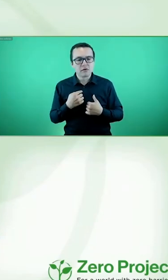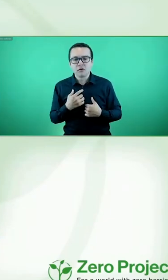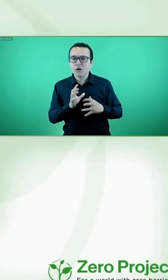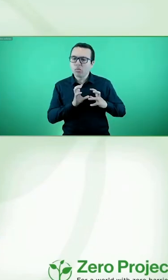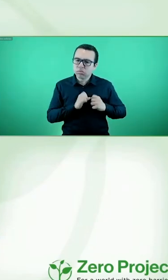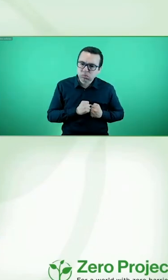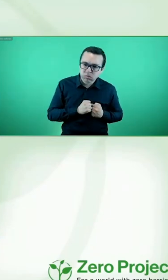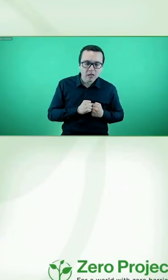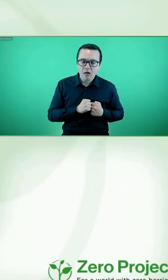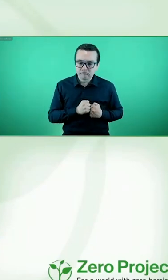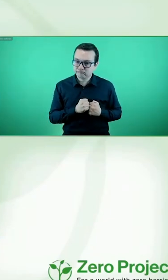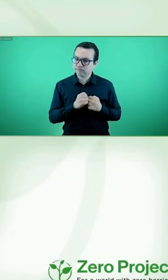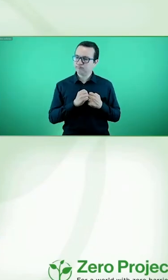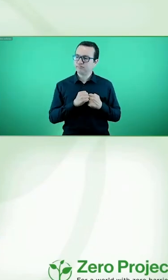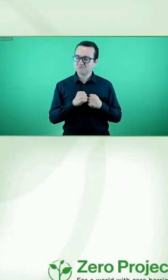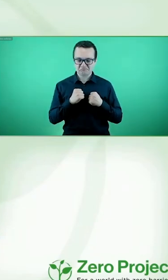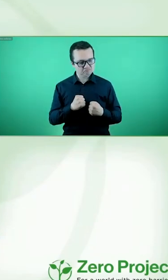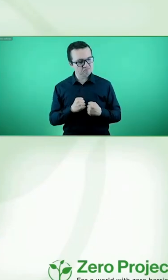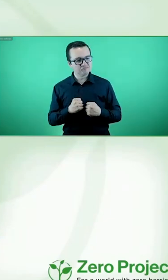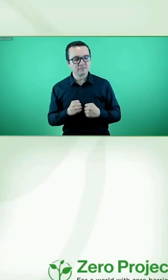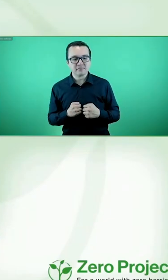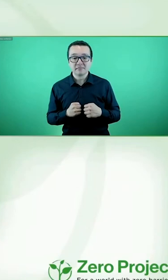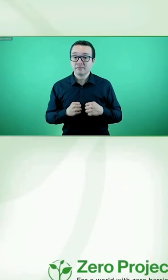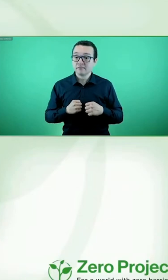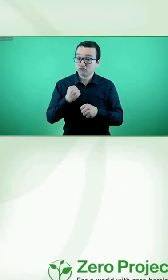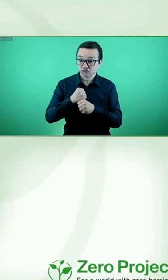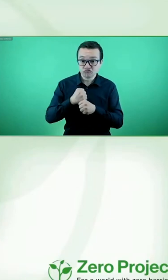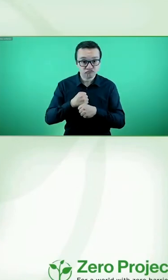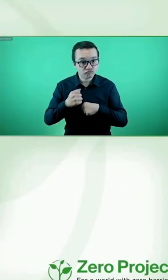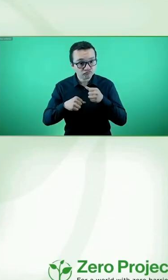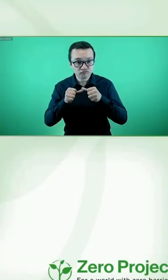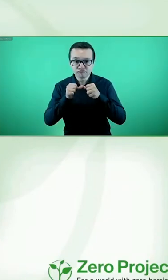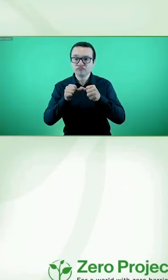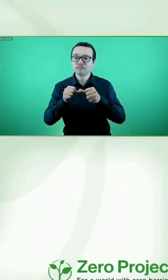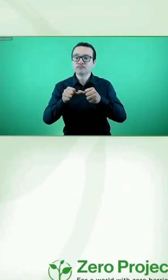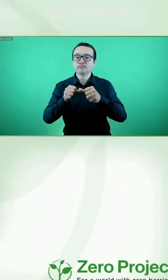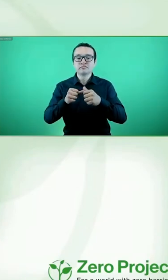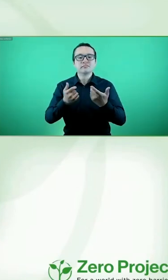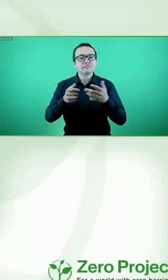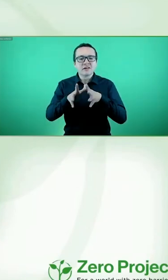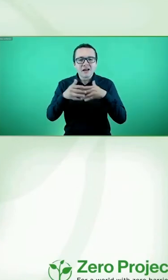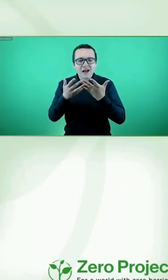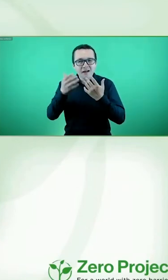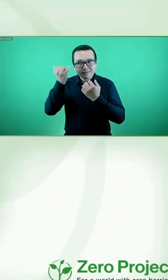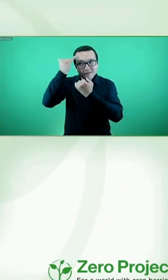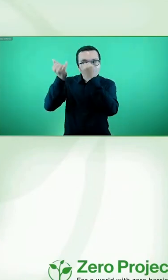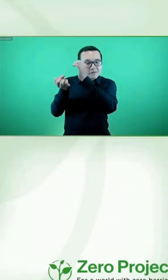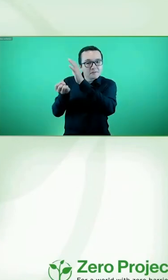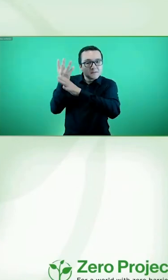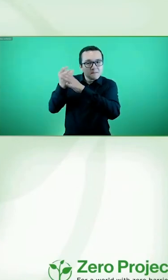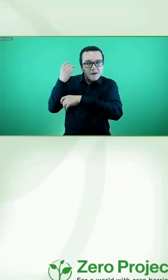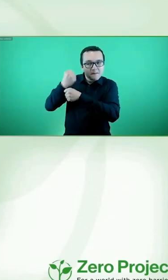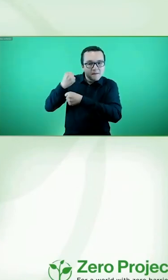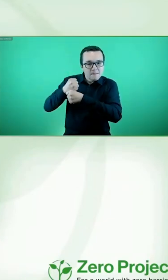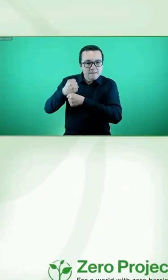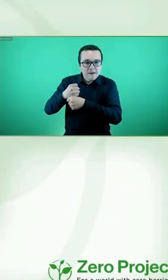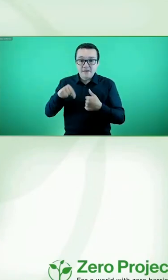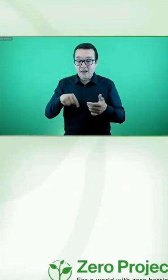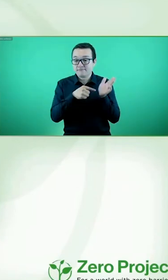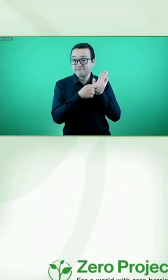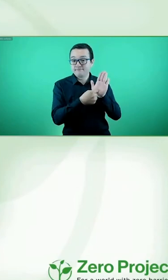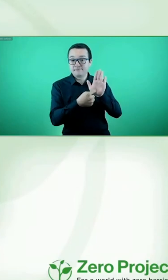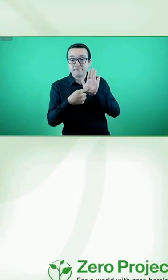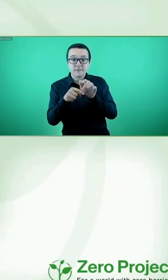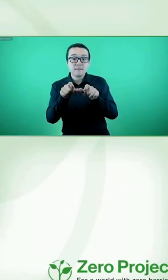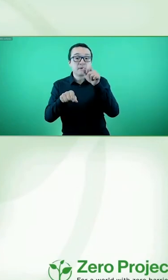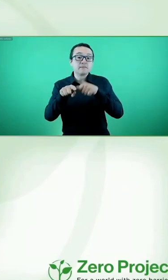Voy a presentar a mis panelistas del día de hoy. Algunos de ellos están virtuales y otros presenciales, pero me alegra